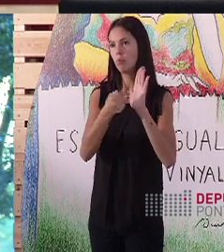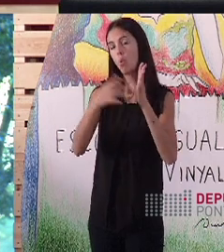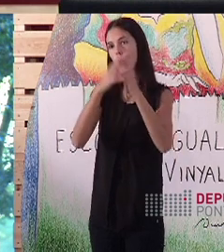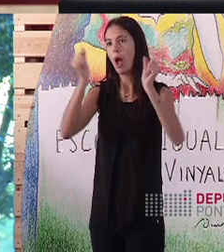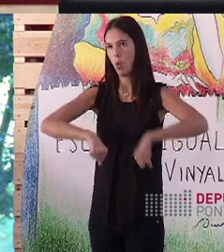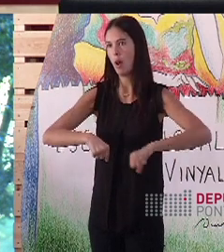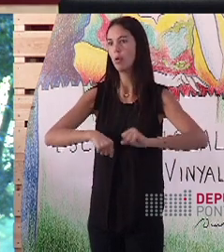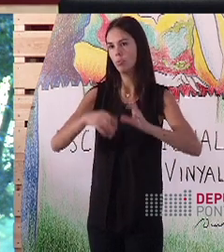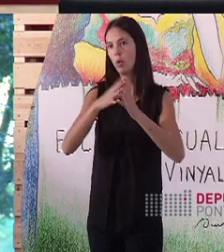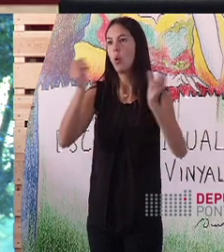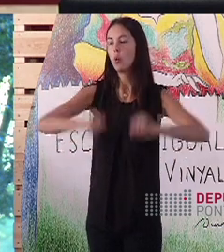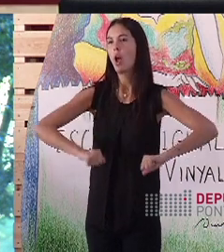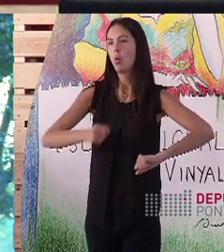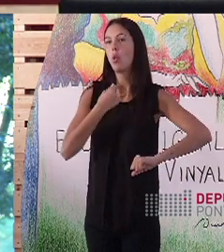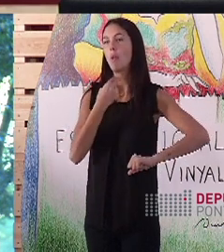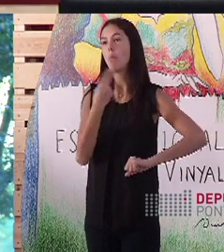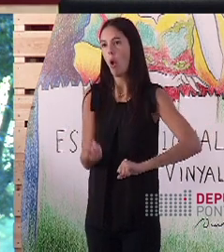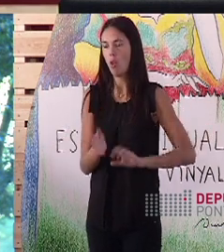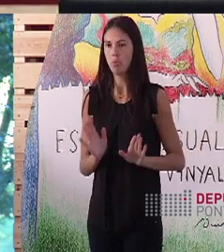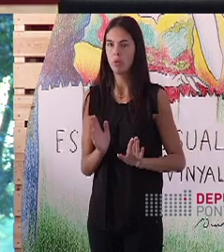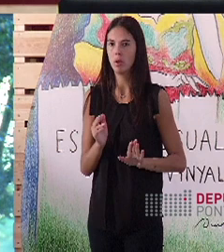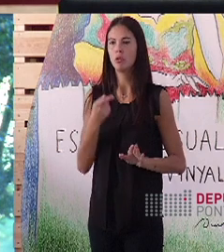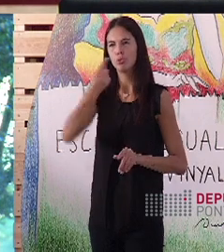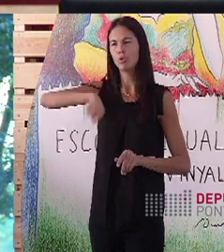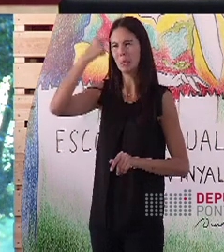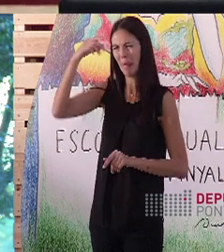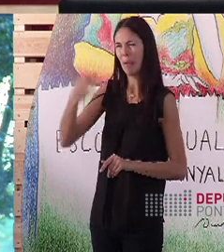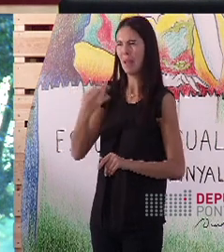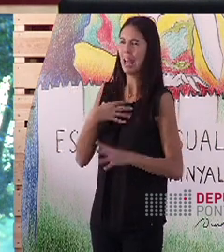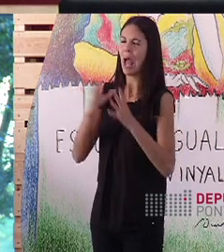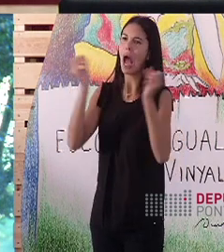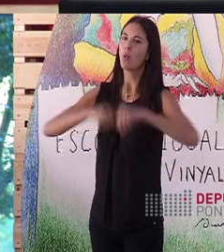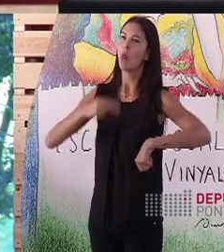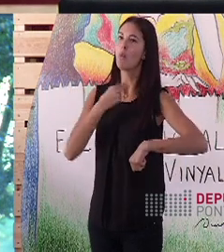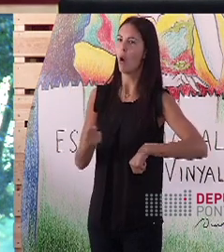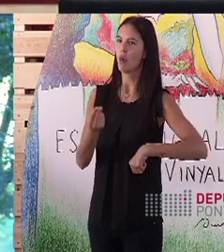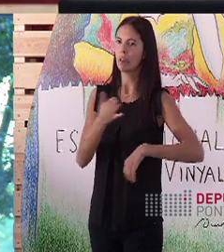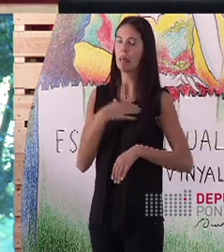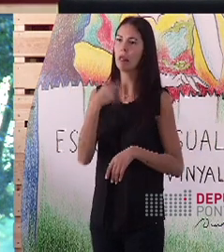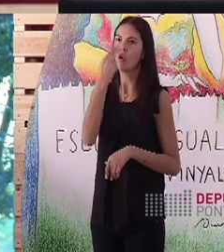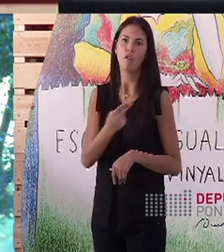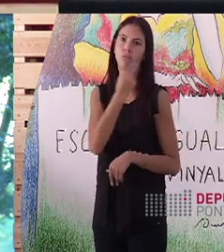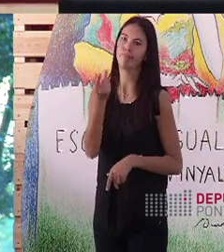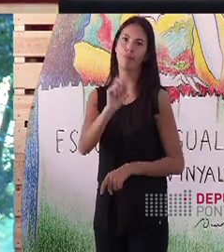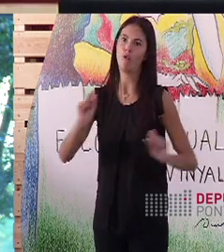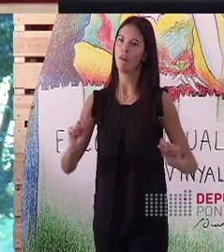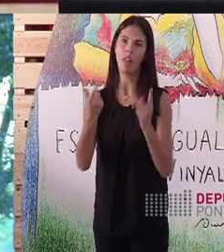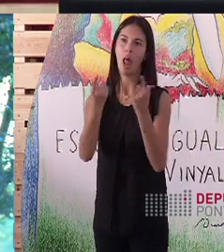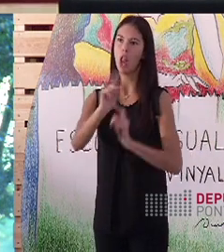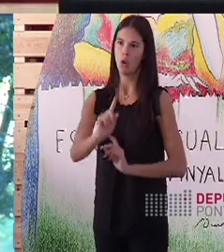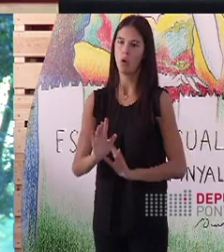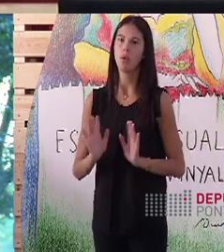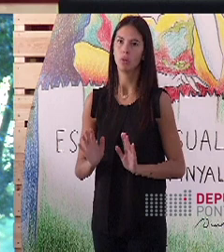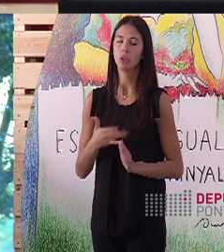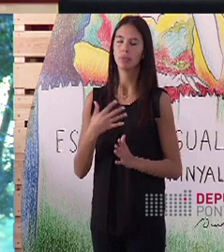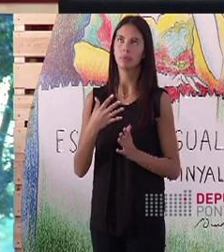acuerdo, que fue un acuerdo verbal. Tenemos que saber que los acuerdos verbales no consolidan nada, por el cual